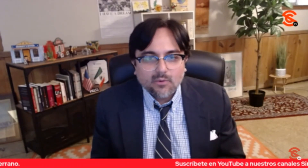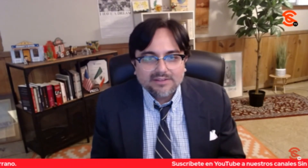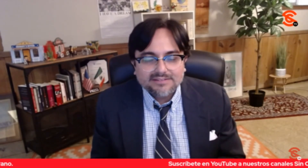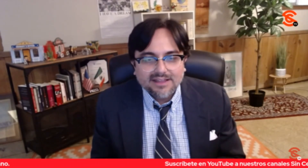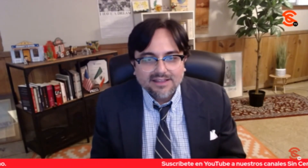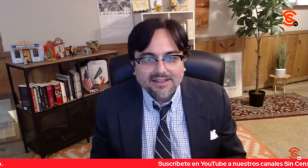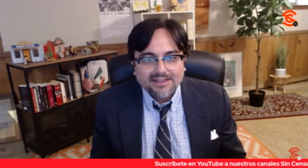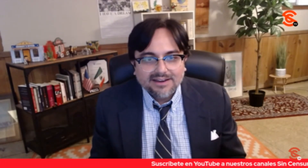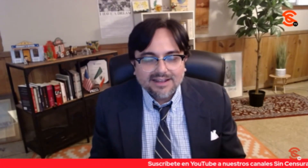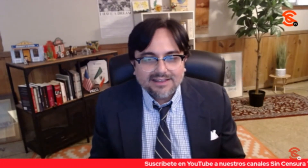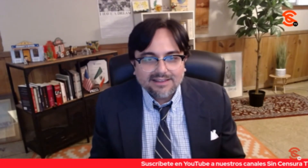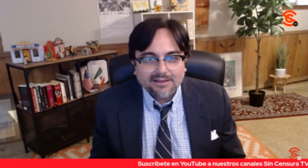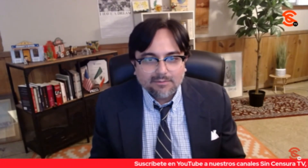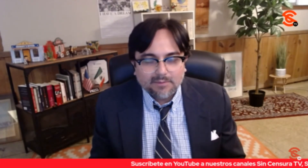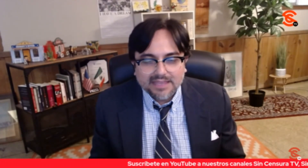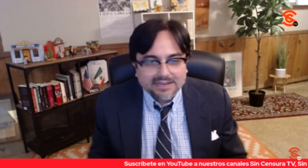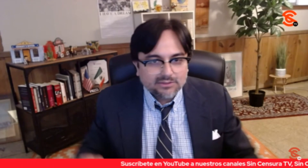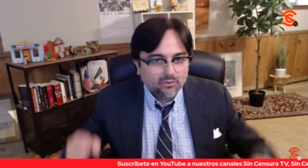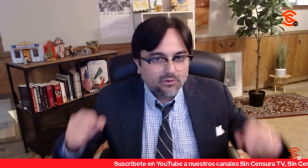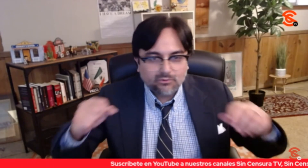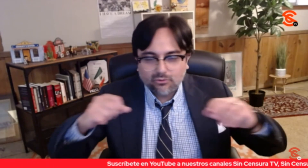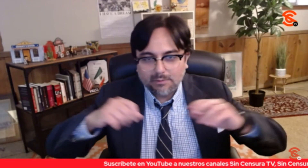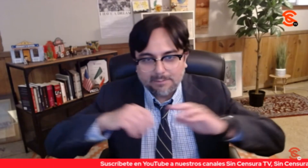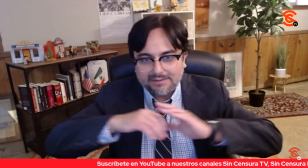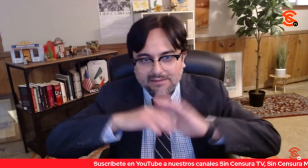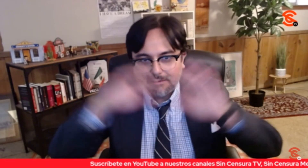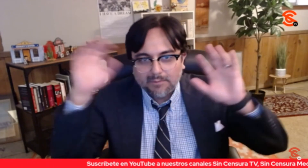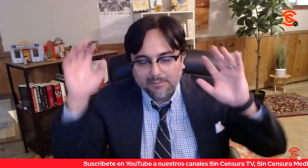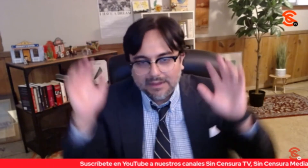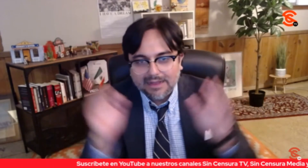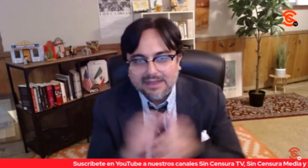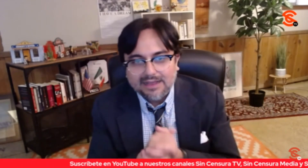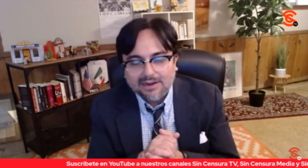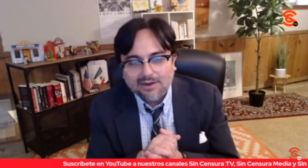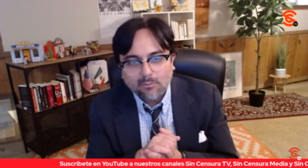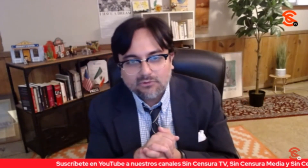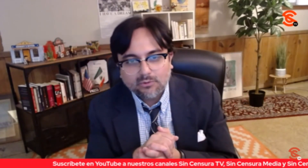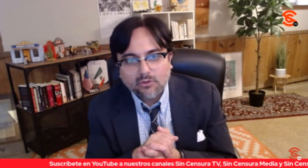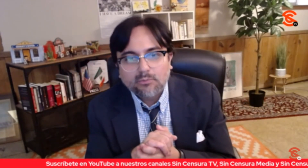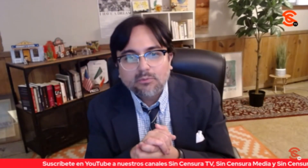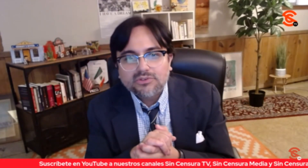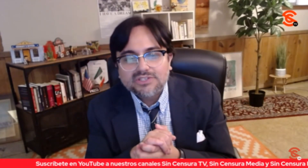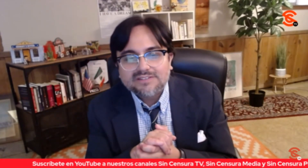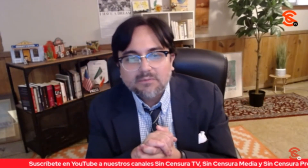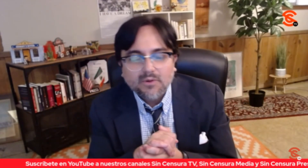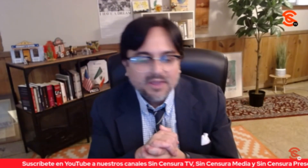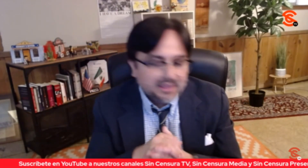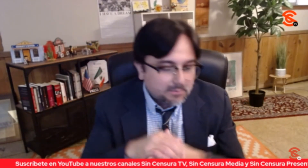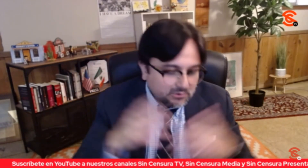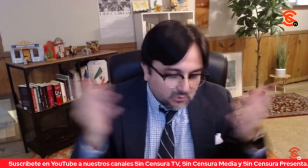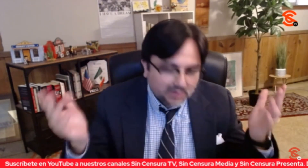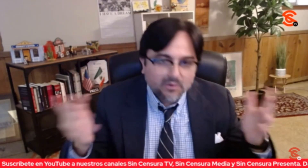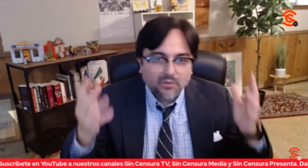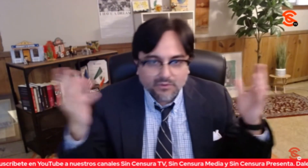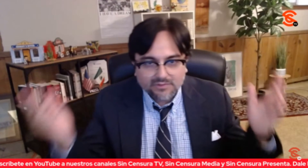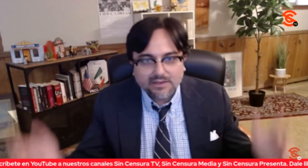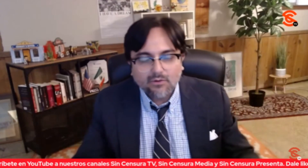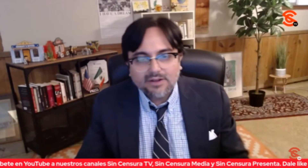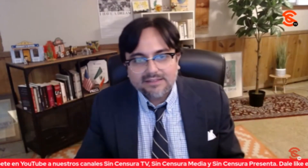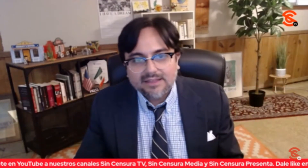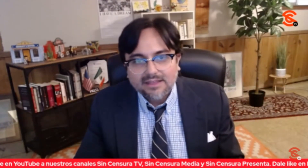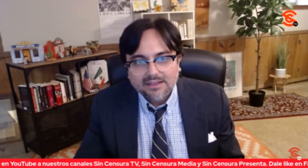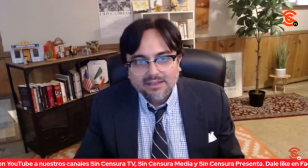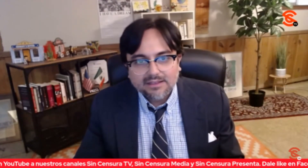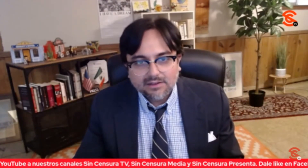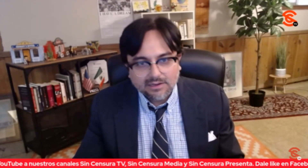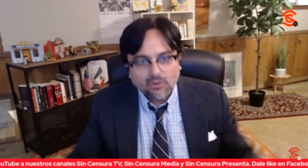una encuesta en la que Peña Nieto sobrepasaba a López Obrador por muchísimo, y pues bueno, cuando se